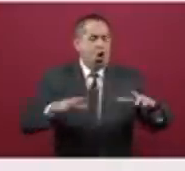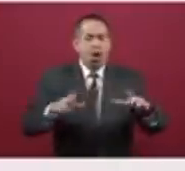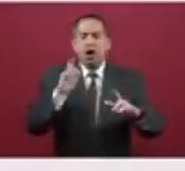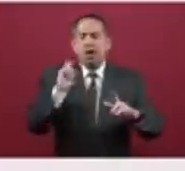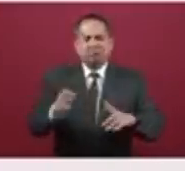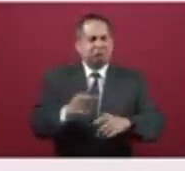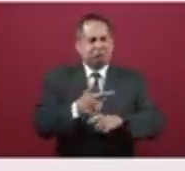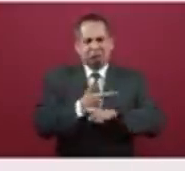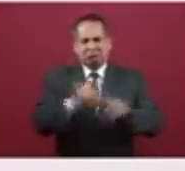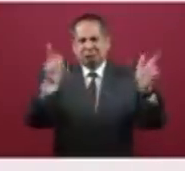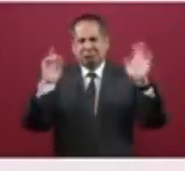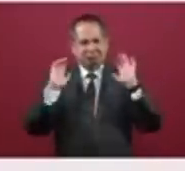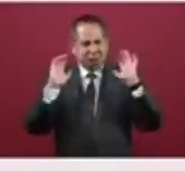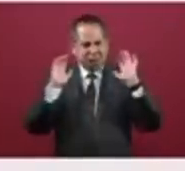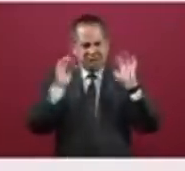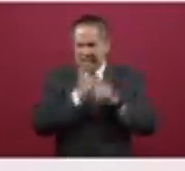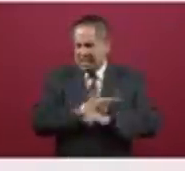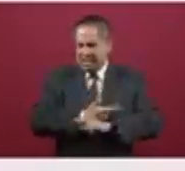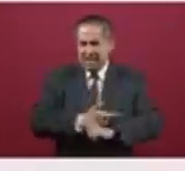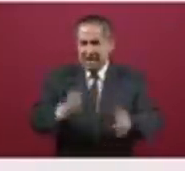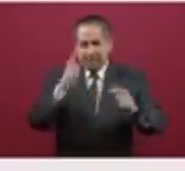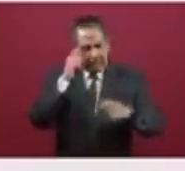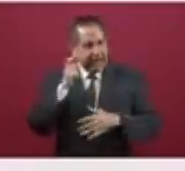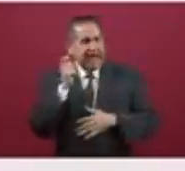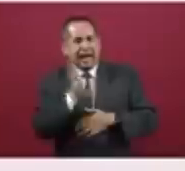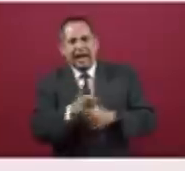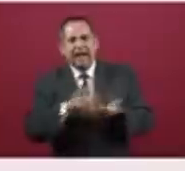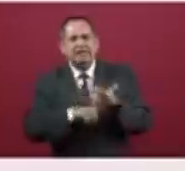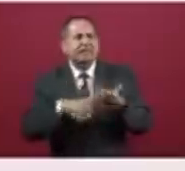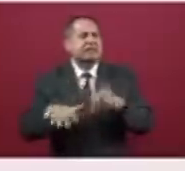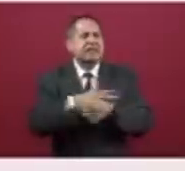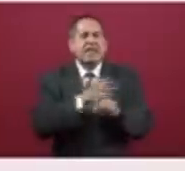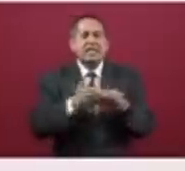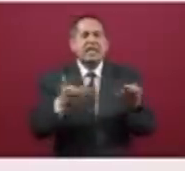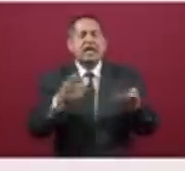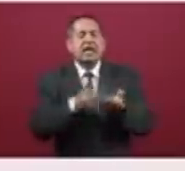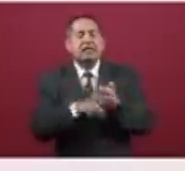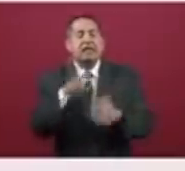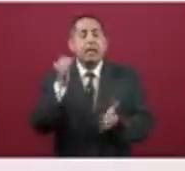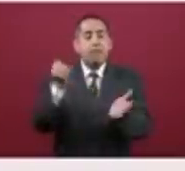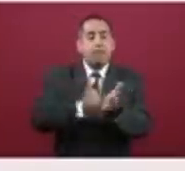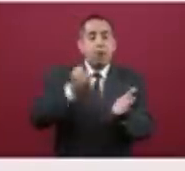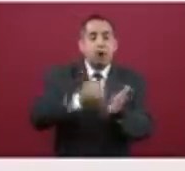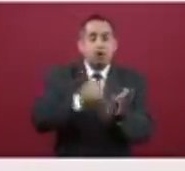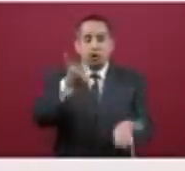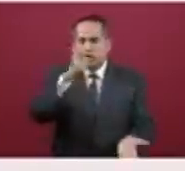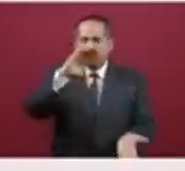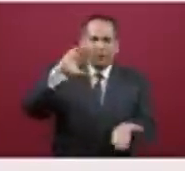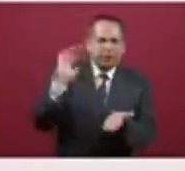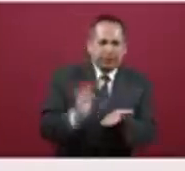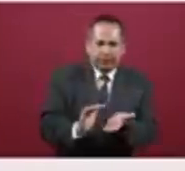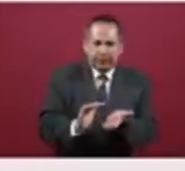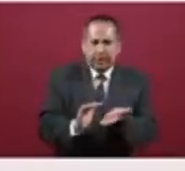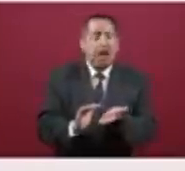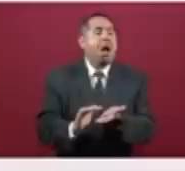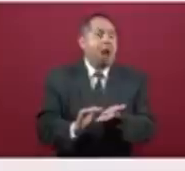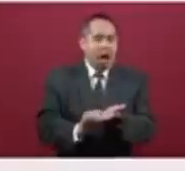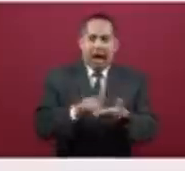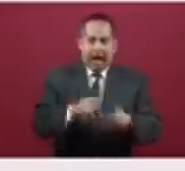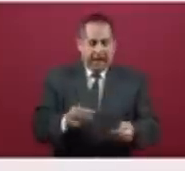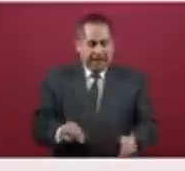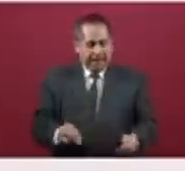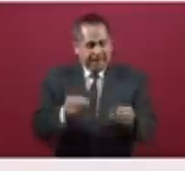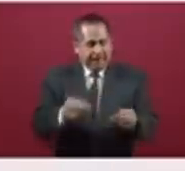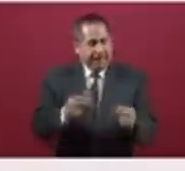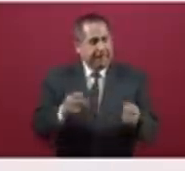o franca es decir se reducirán los impuestos y el precio de los energéticos